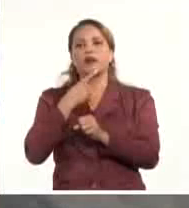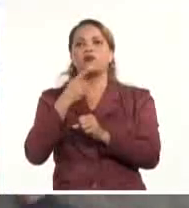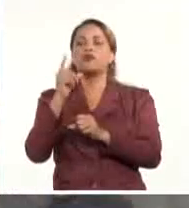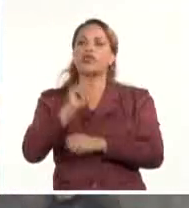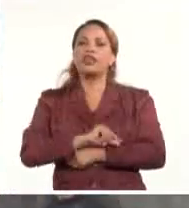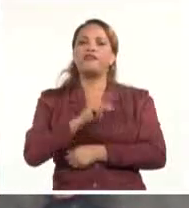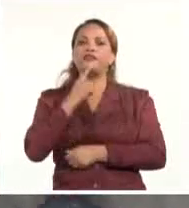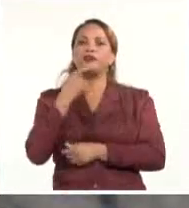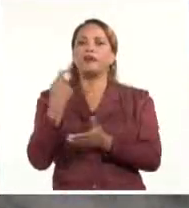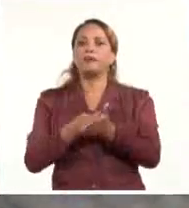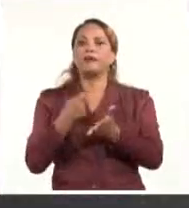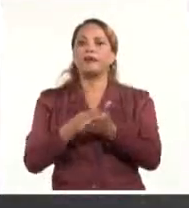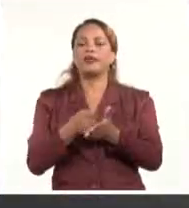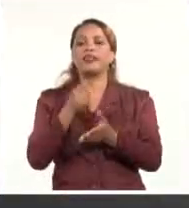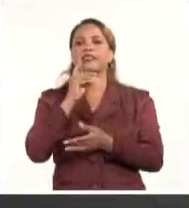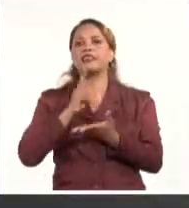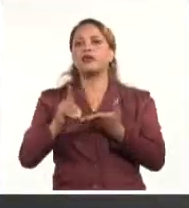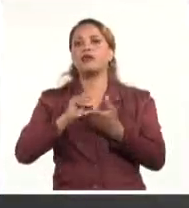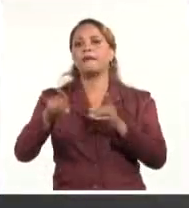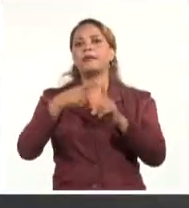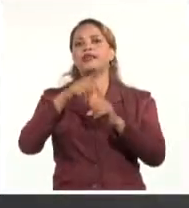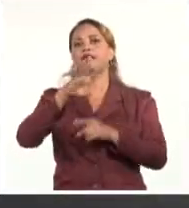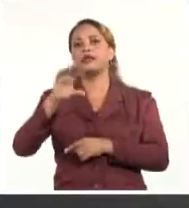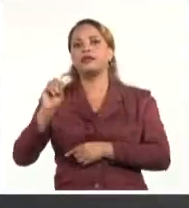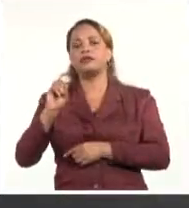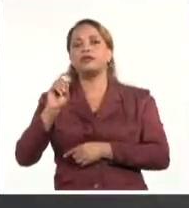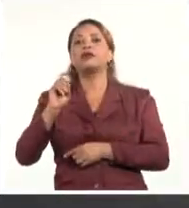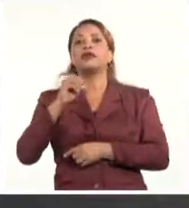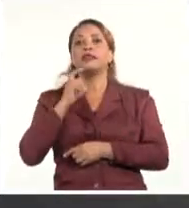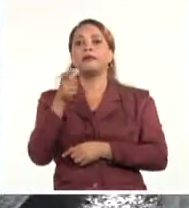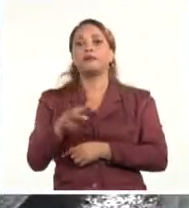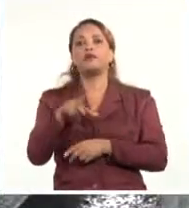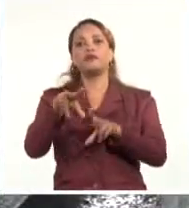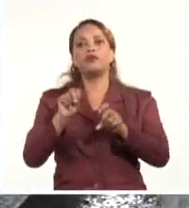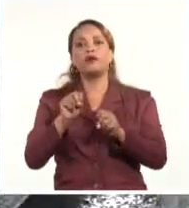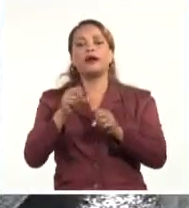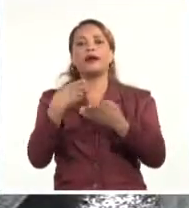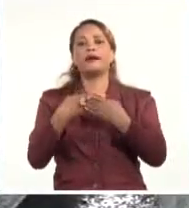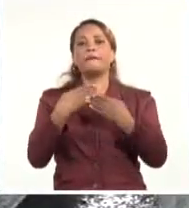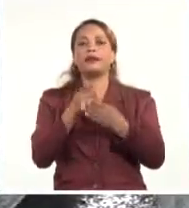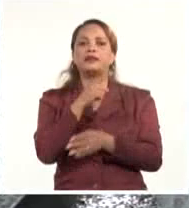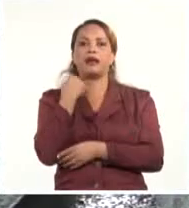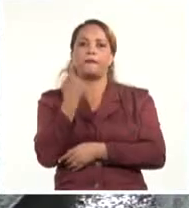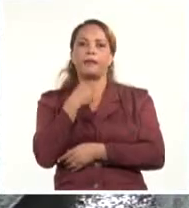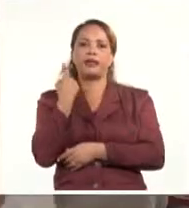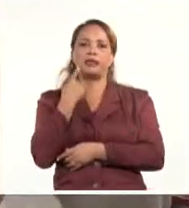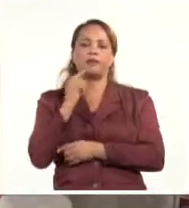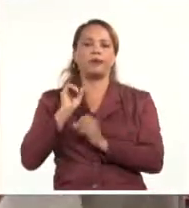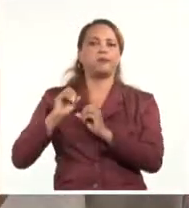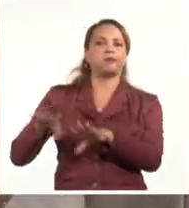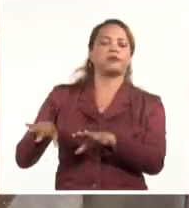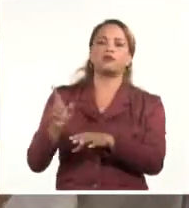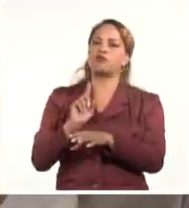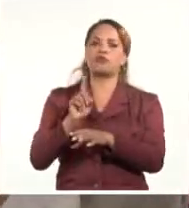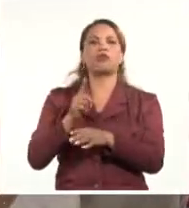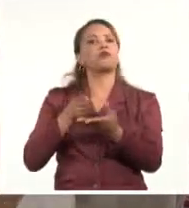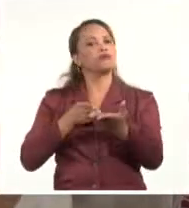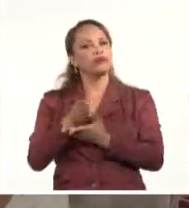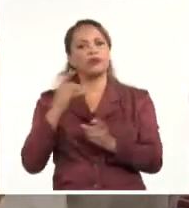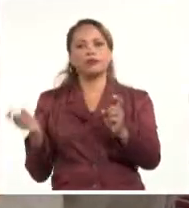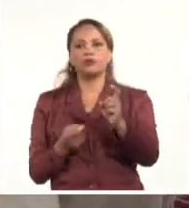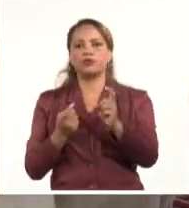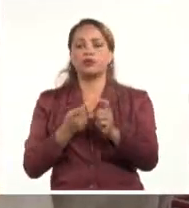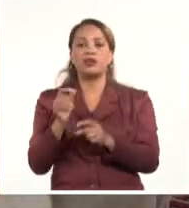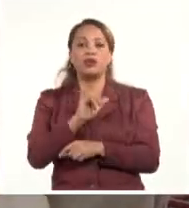déficit fiscal de más de 500 millones de pesos, nuevas empresas en pérdidas, pero sin tirar la toalla. Como aquel lejano